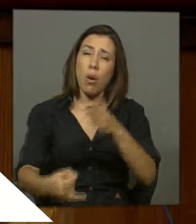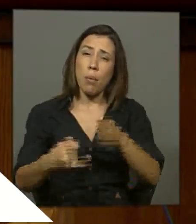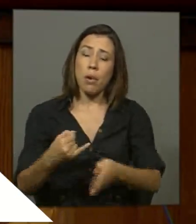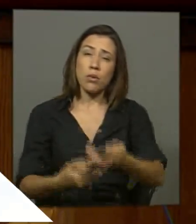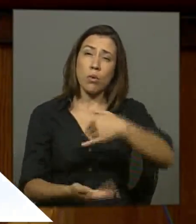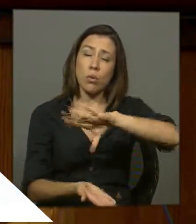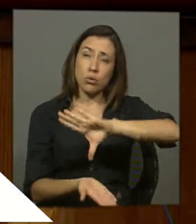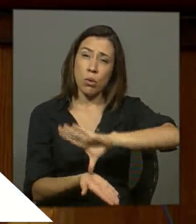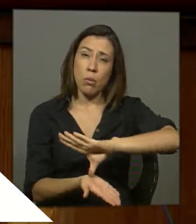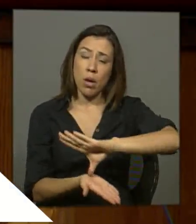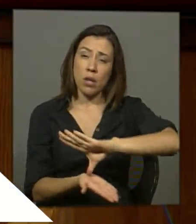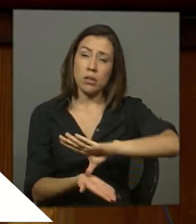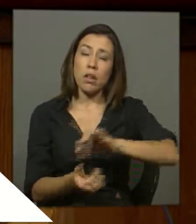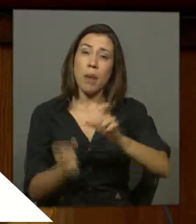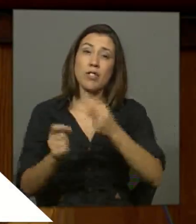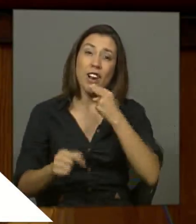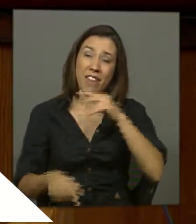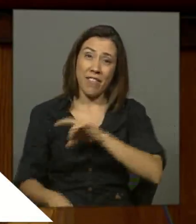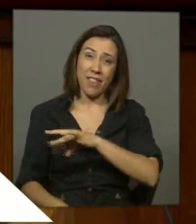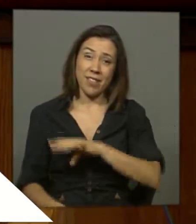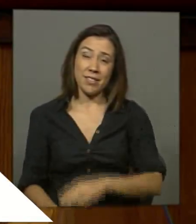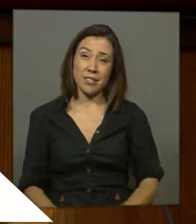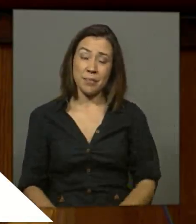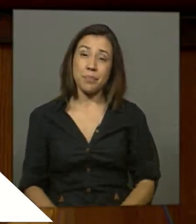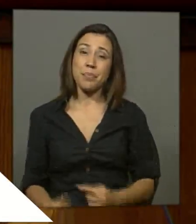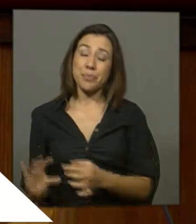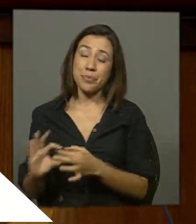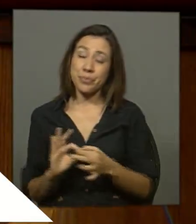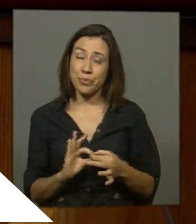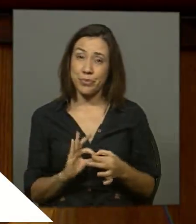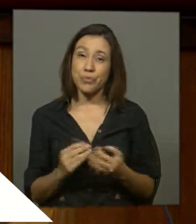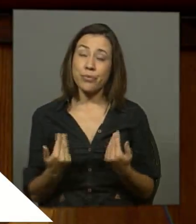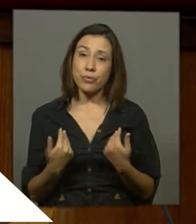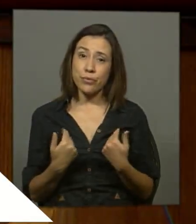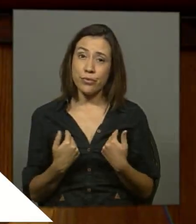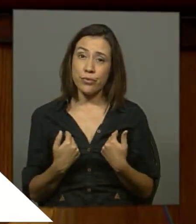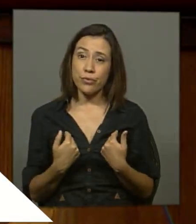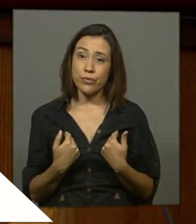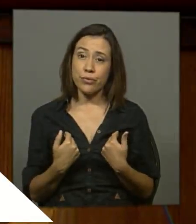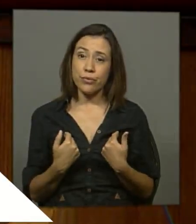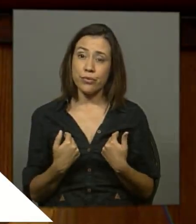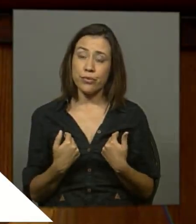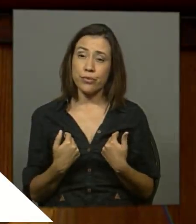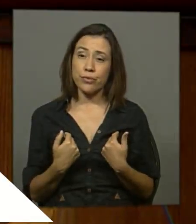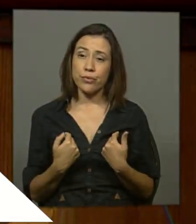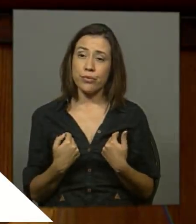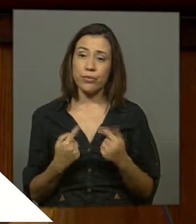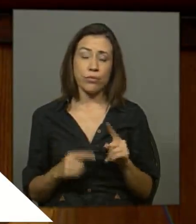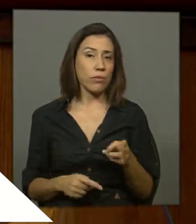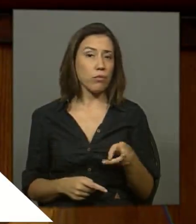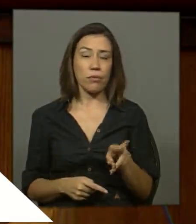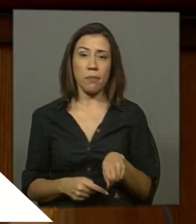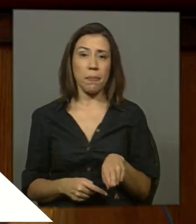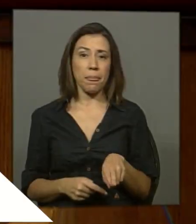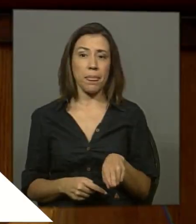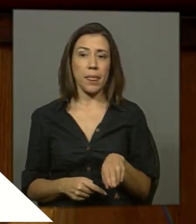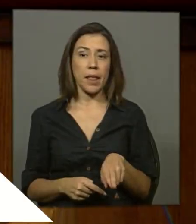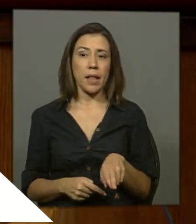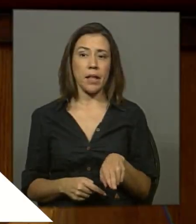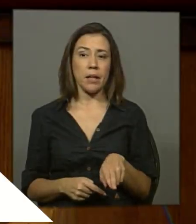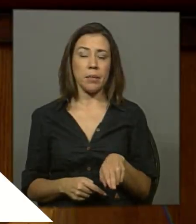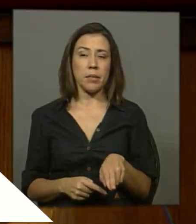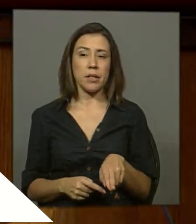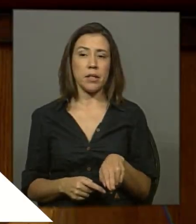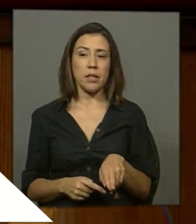nuestro país y de sus habitantes por lo tanto Entonces yo no voy a reiterar el